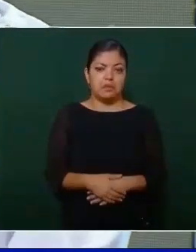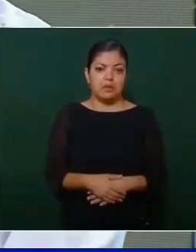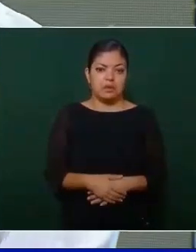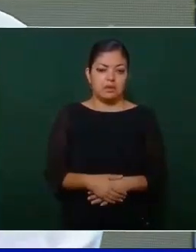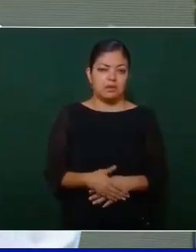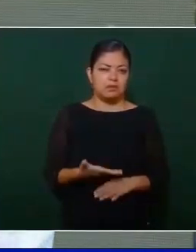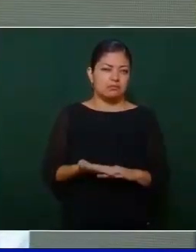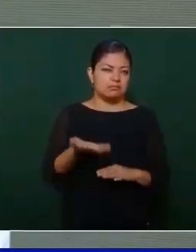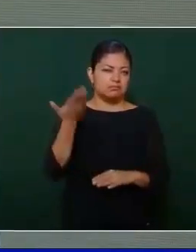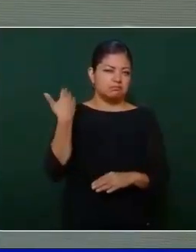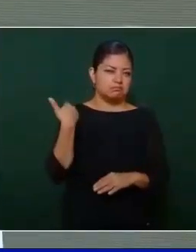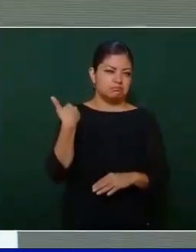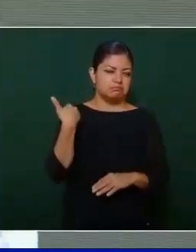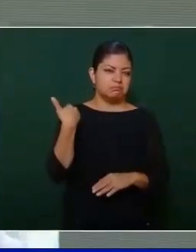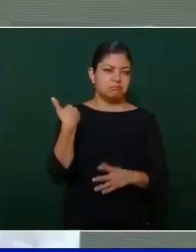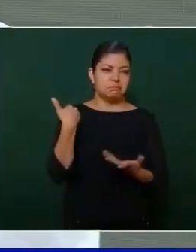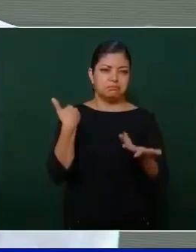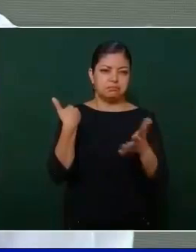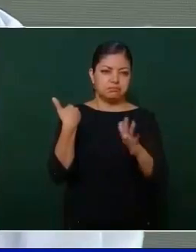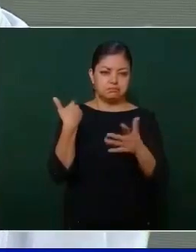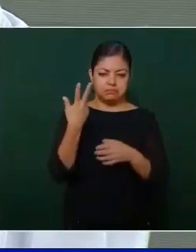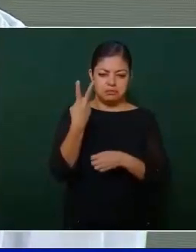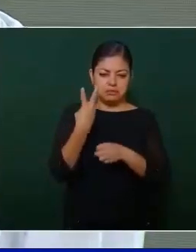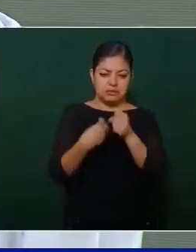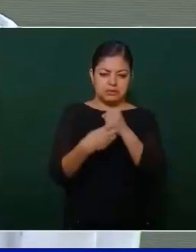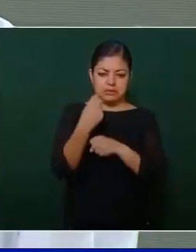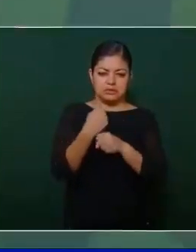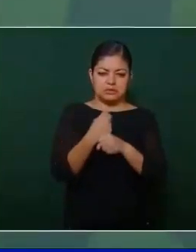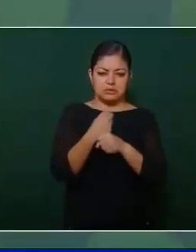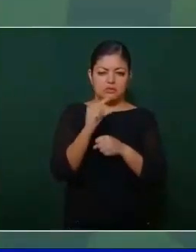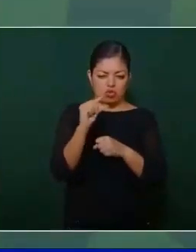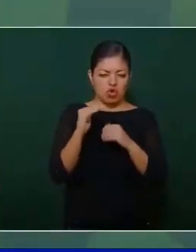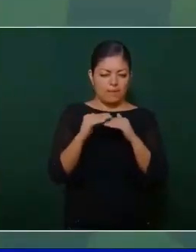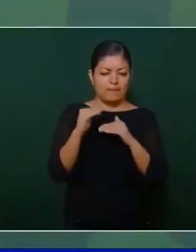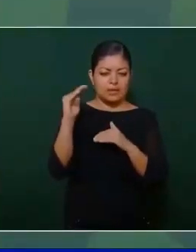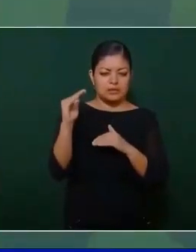hace como tres años más